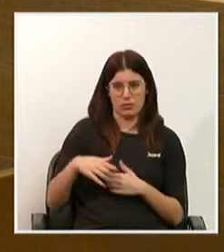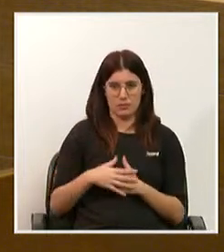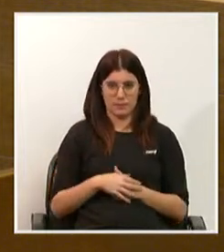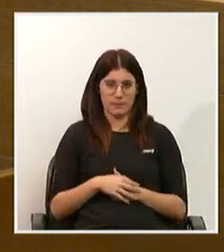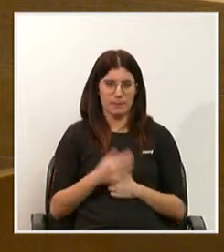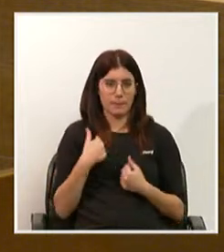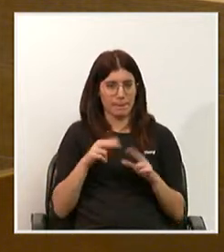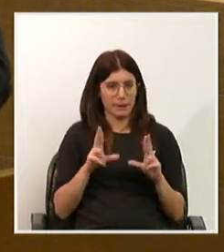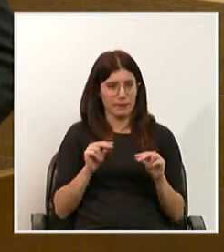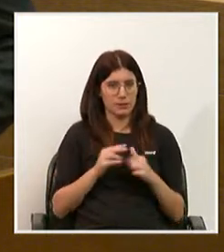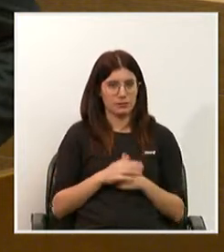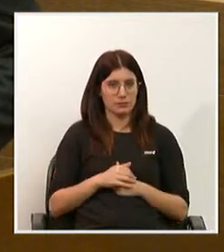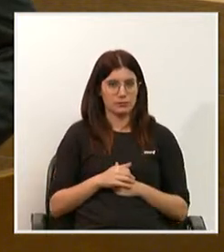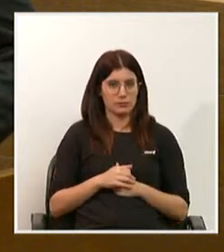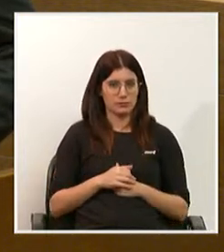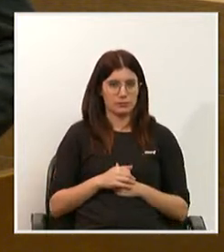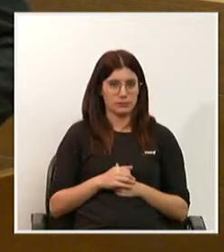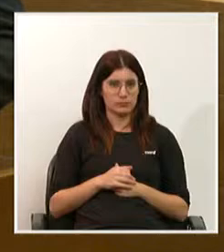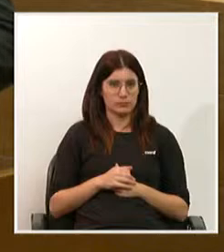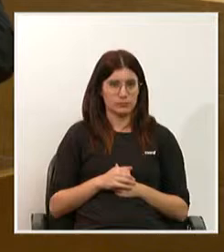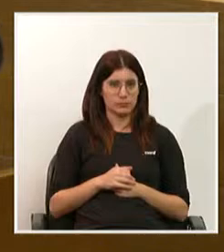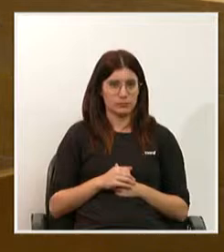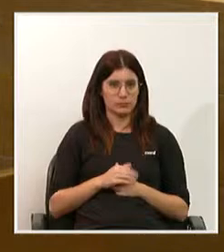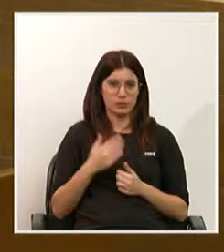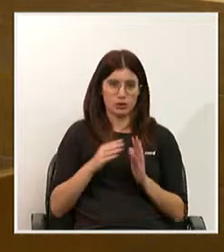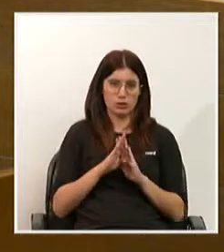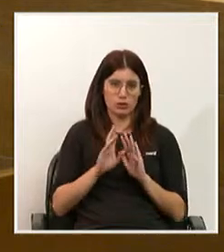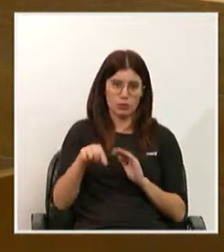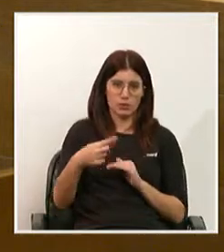termine señor albiol termino continuo